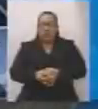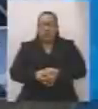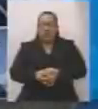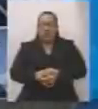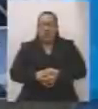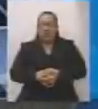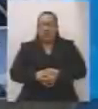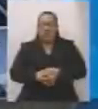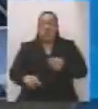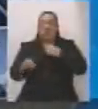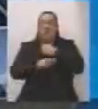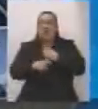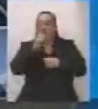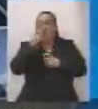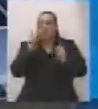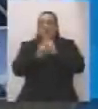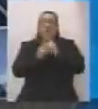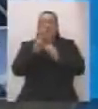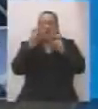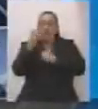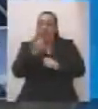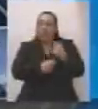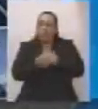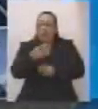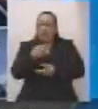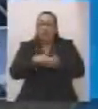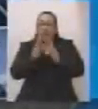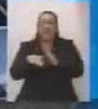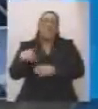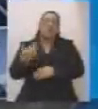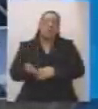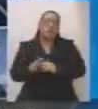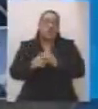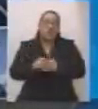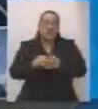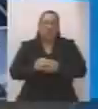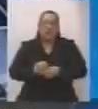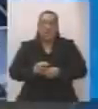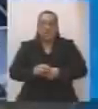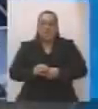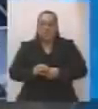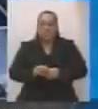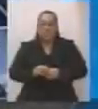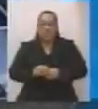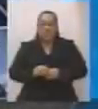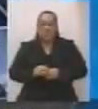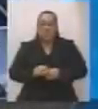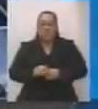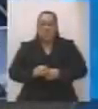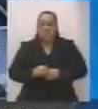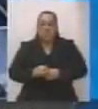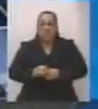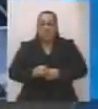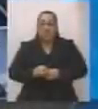pobre pudiesen intercambiar comercialmente, y lo que sucede después de la globalización, es decir, la diferencia en la